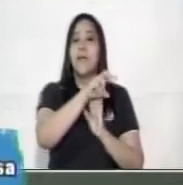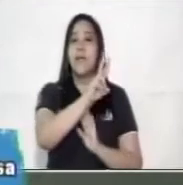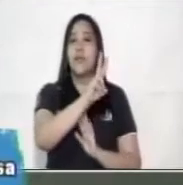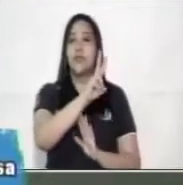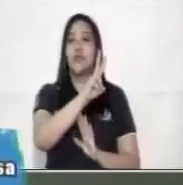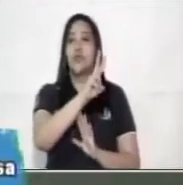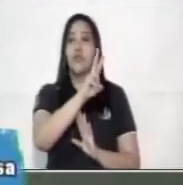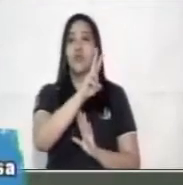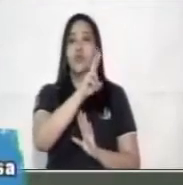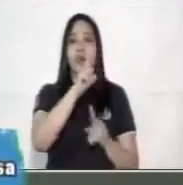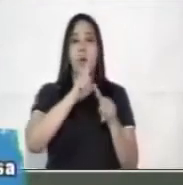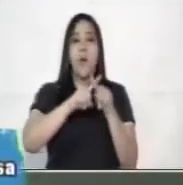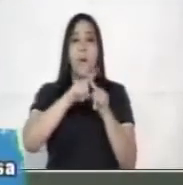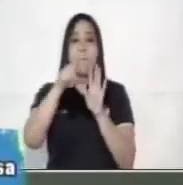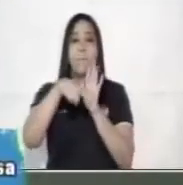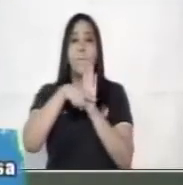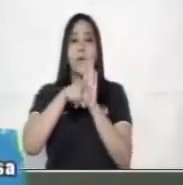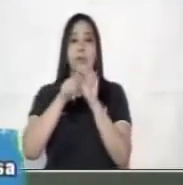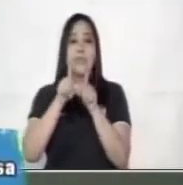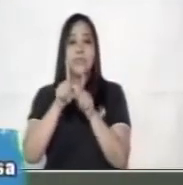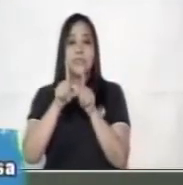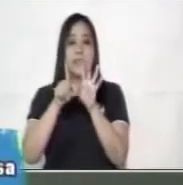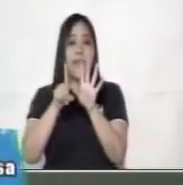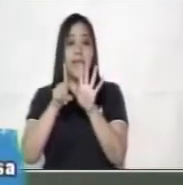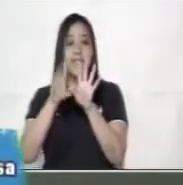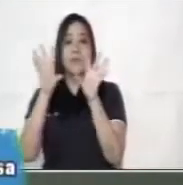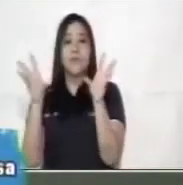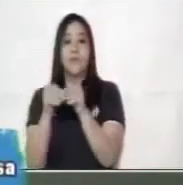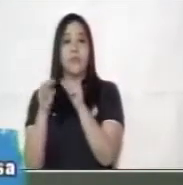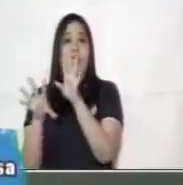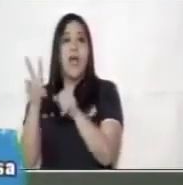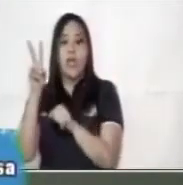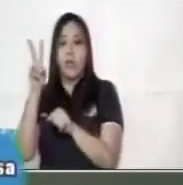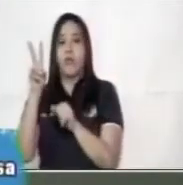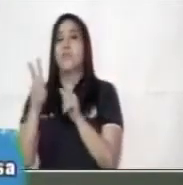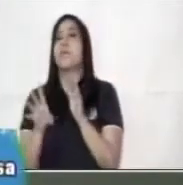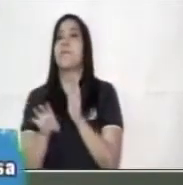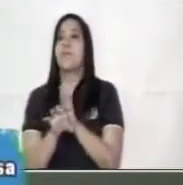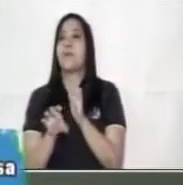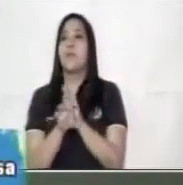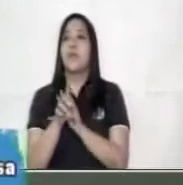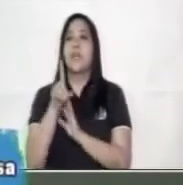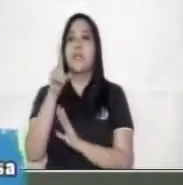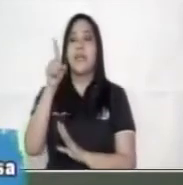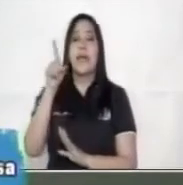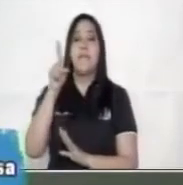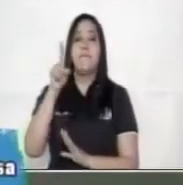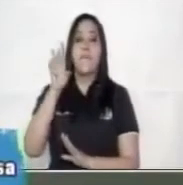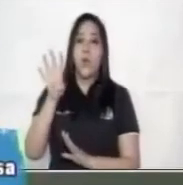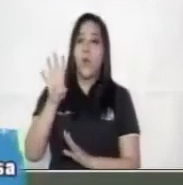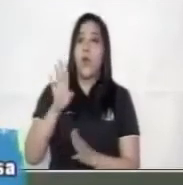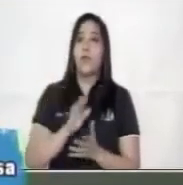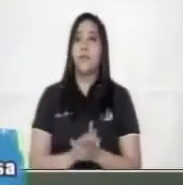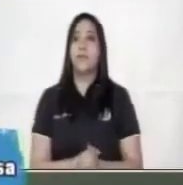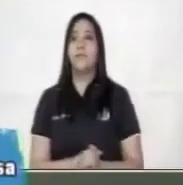positivo. Y acá, ¿qué número habría que multiplicar por 4 para que nos dé 12?